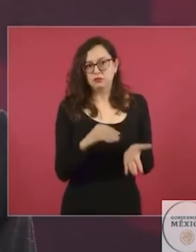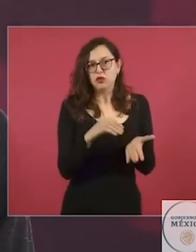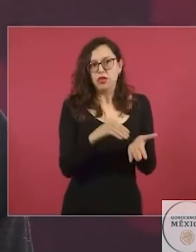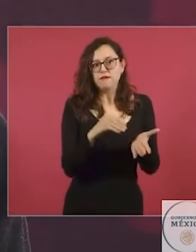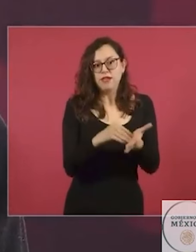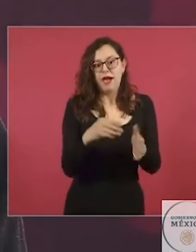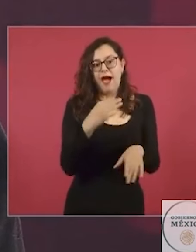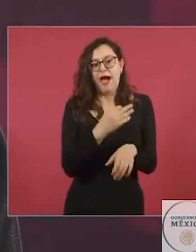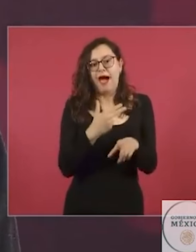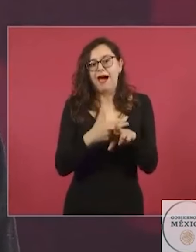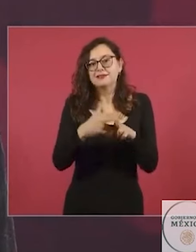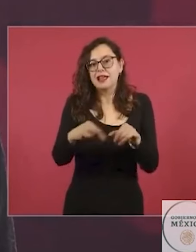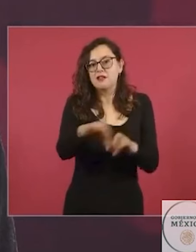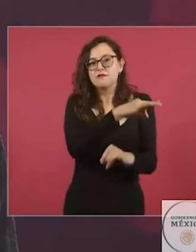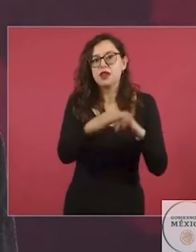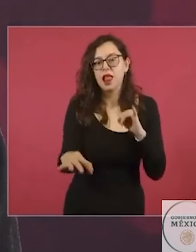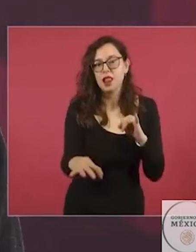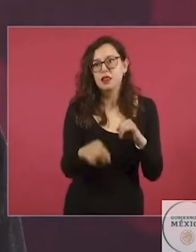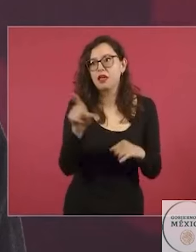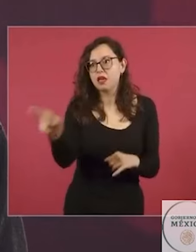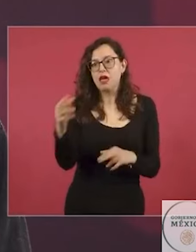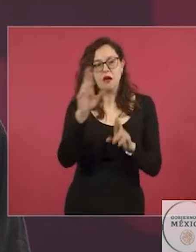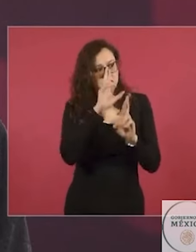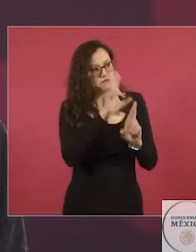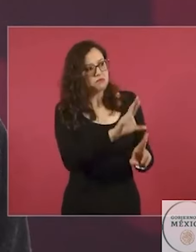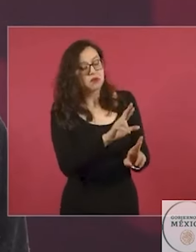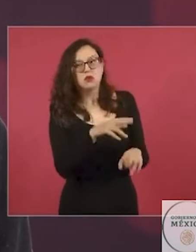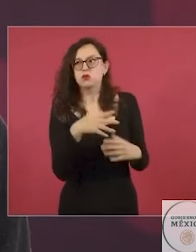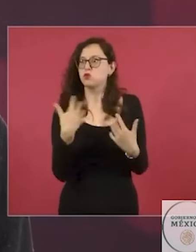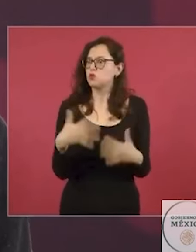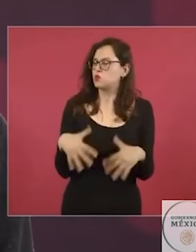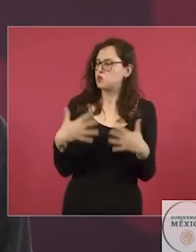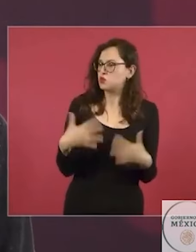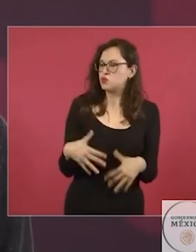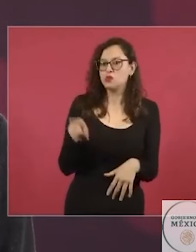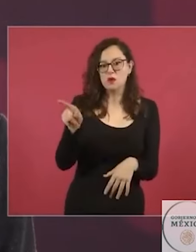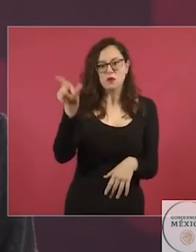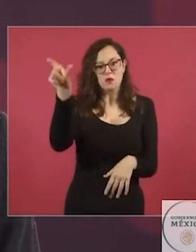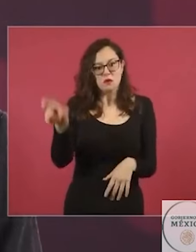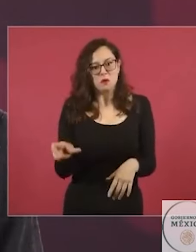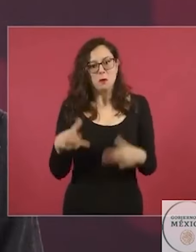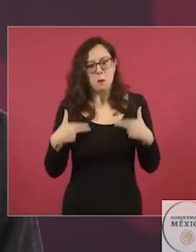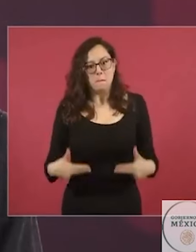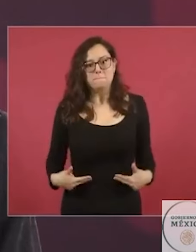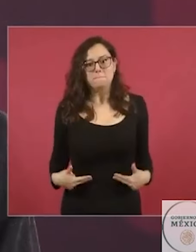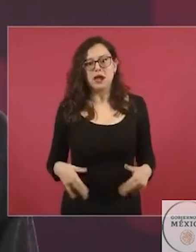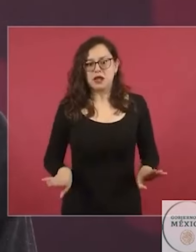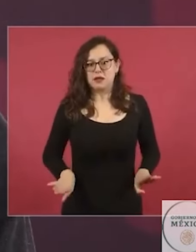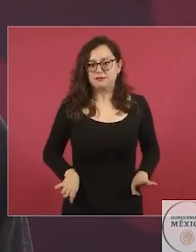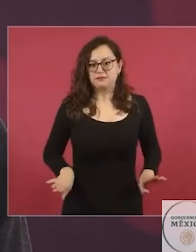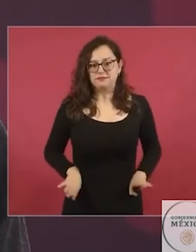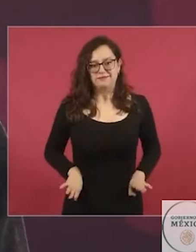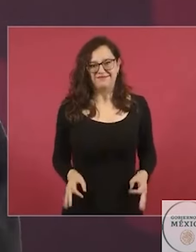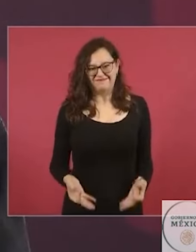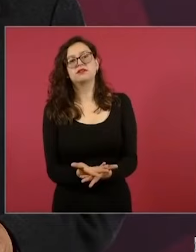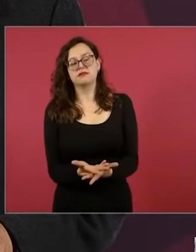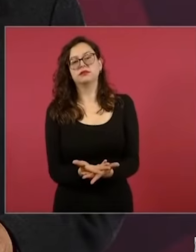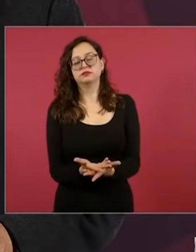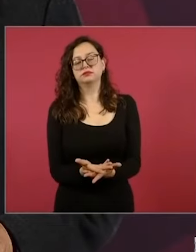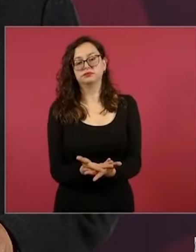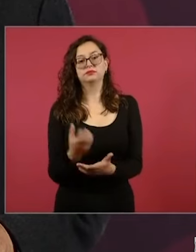las 7:14 horas. Él vistió de traje azul con abrigo color negro. Así cruzó la puerta y subió la tarima para detenerse en el atril del Salón